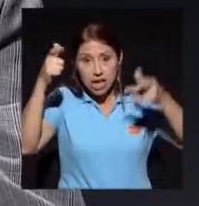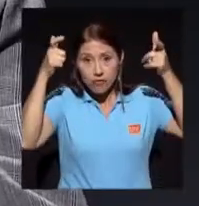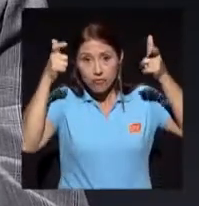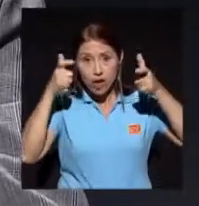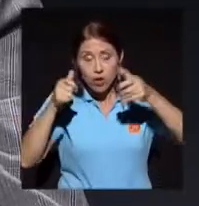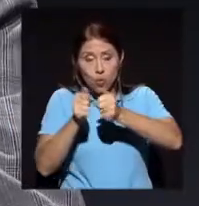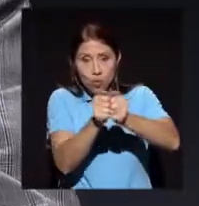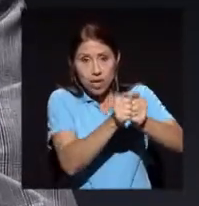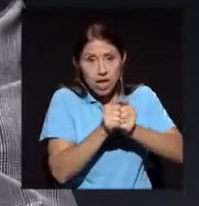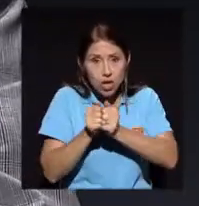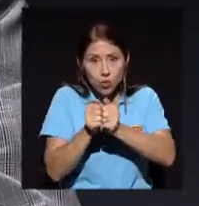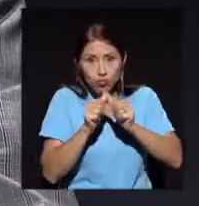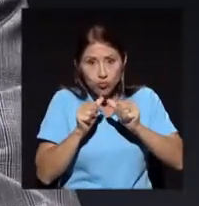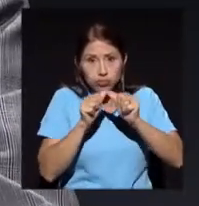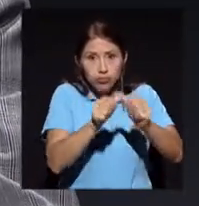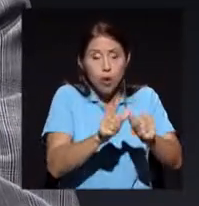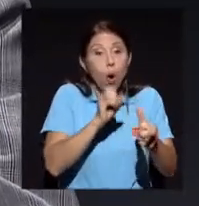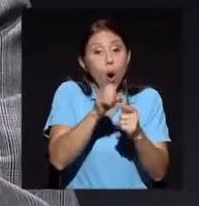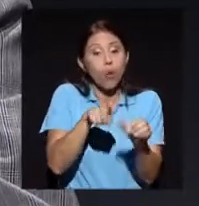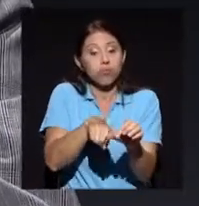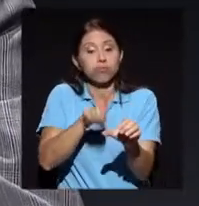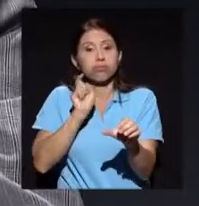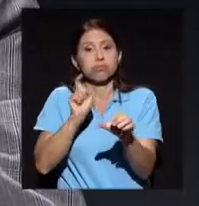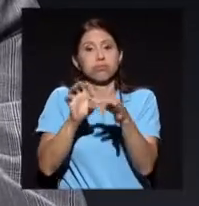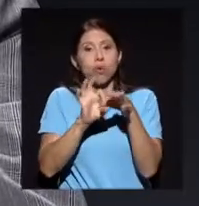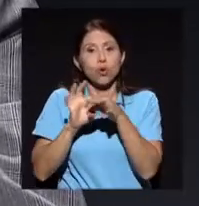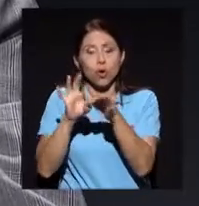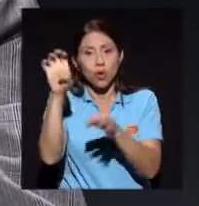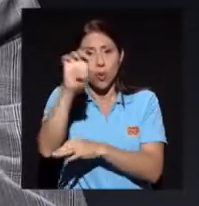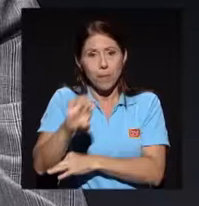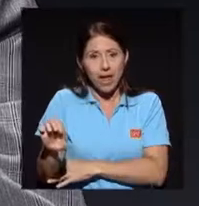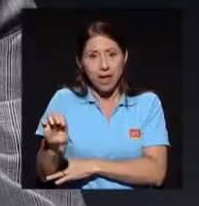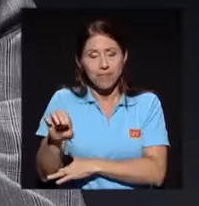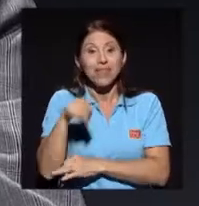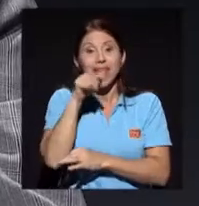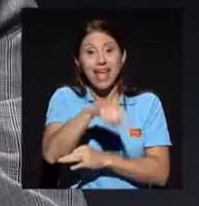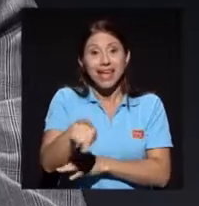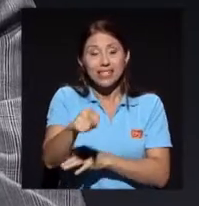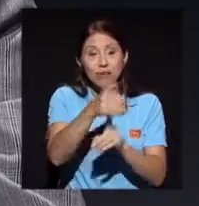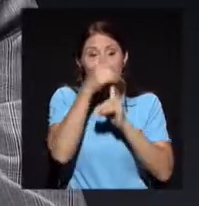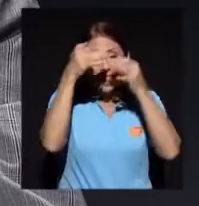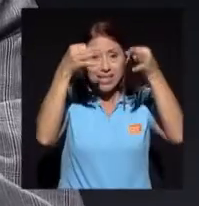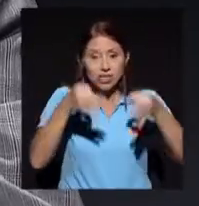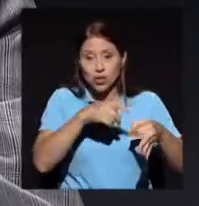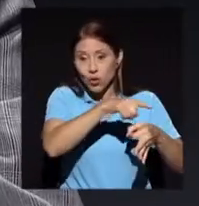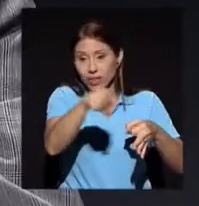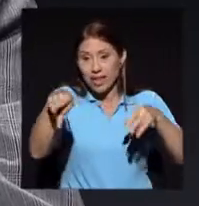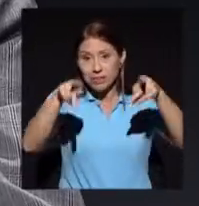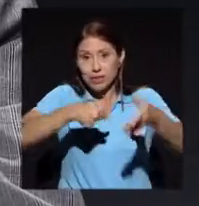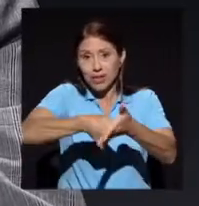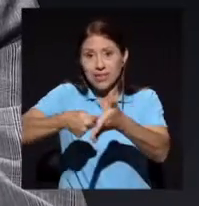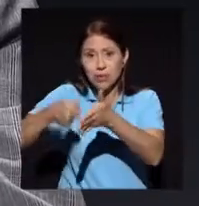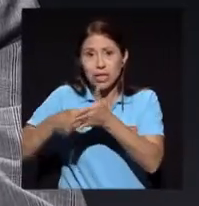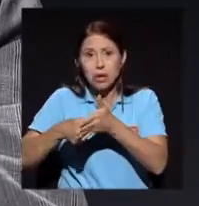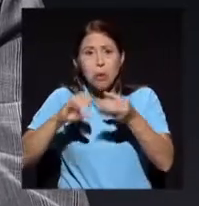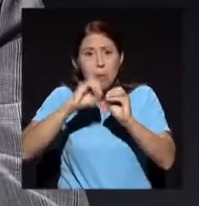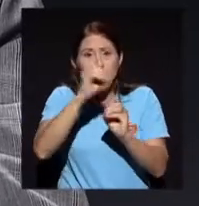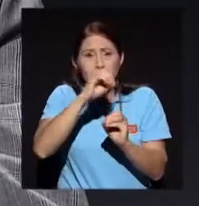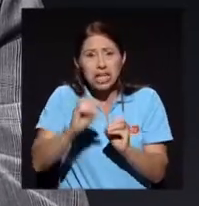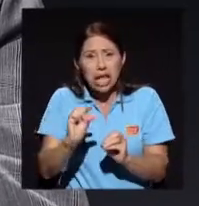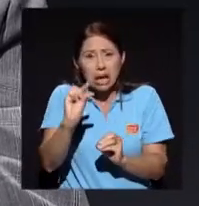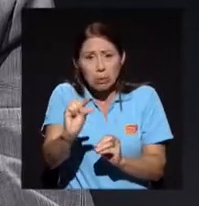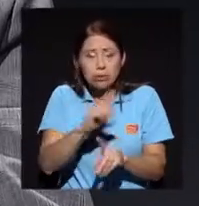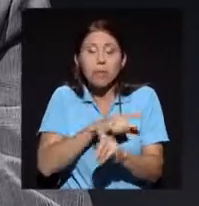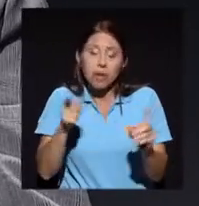iniciar un proceso de salida de la unión europea esa fue la decisión del electorado por un estrecho margen pero esa fue